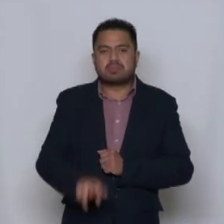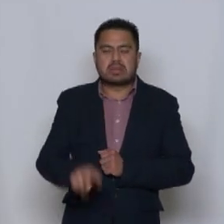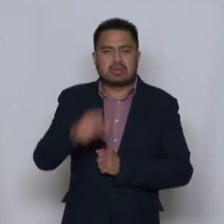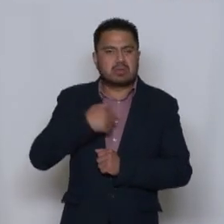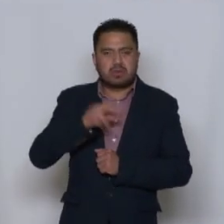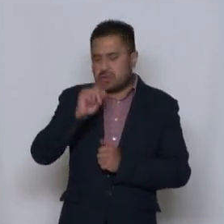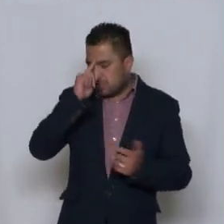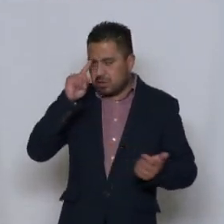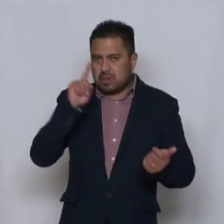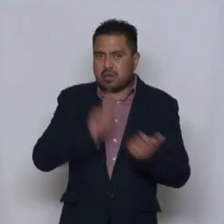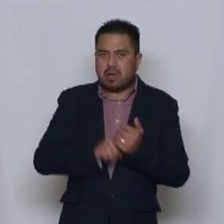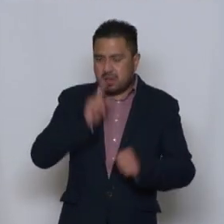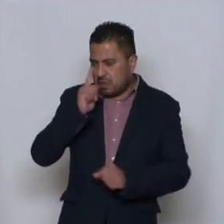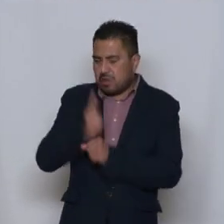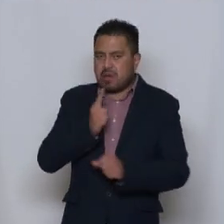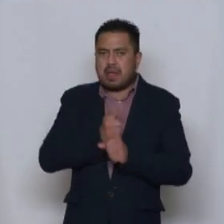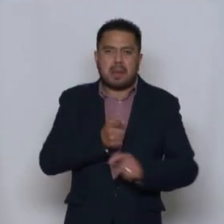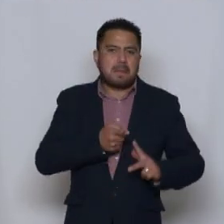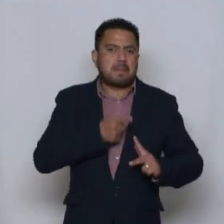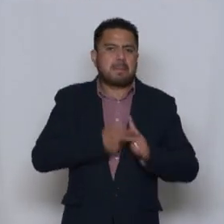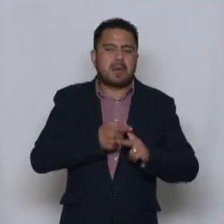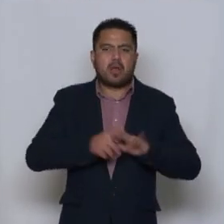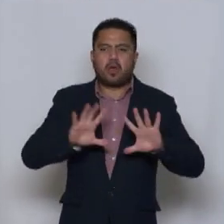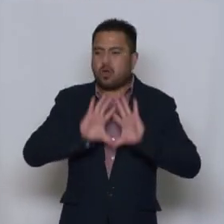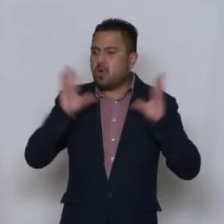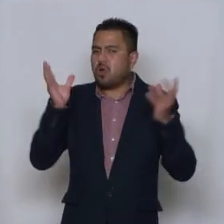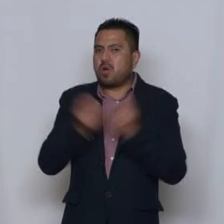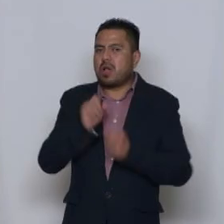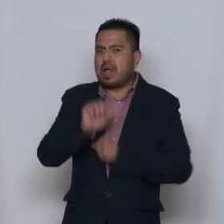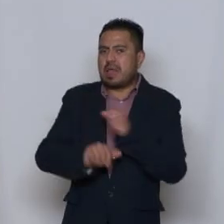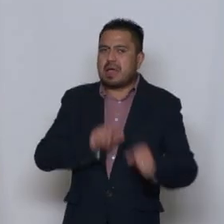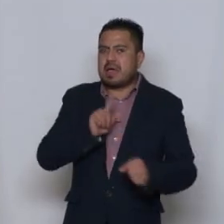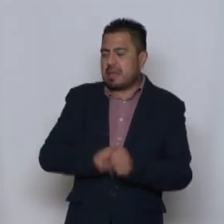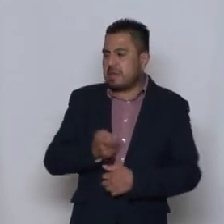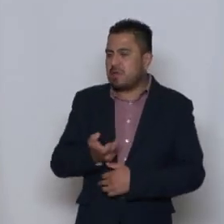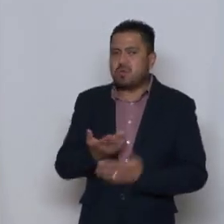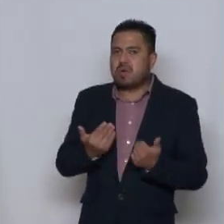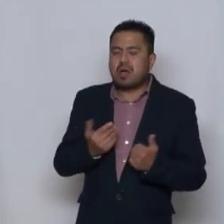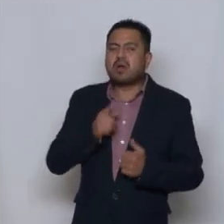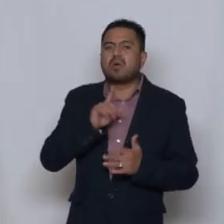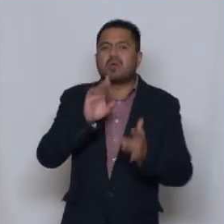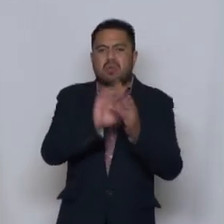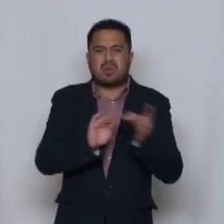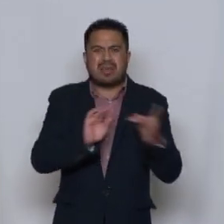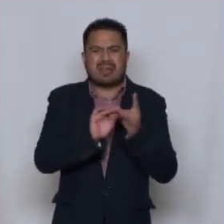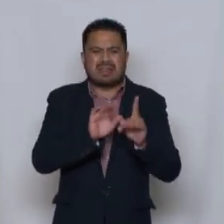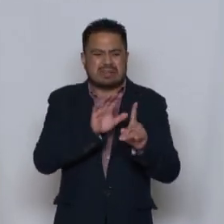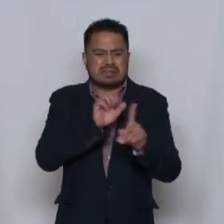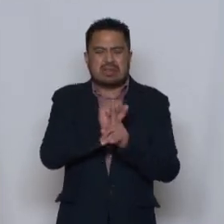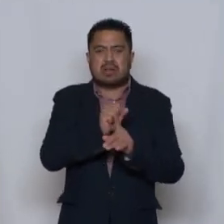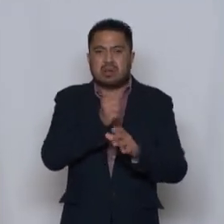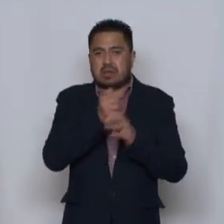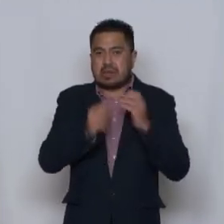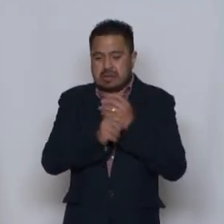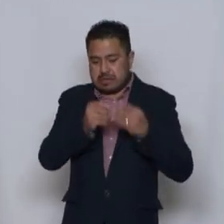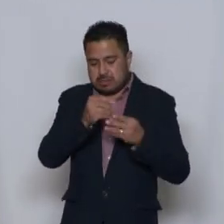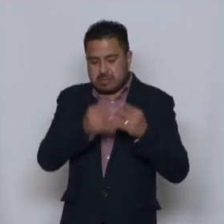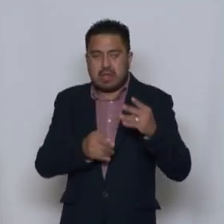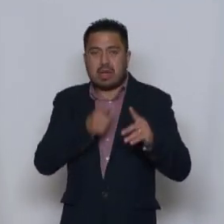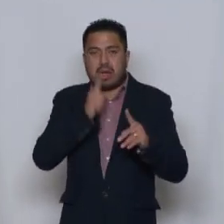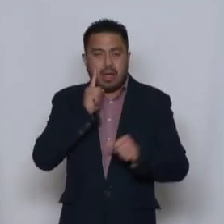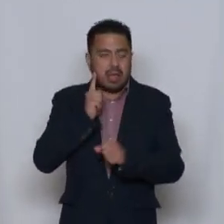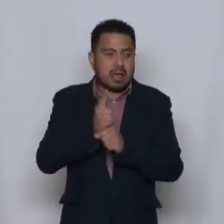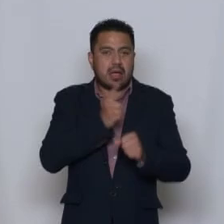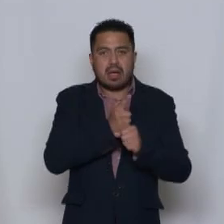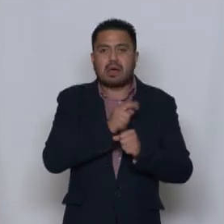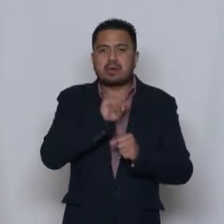creo que encuentren nada de matemáticas entre todos estos animalitos. Cuando te cuente las hazañas de uno de ellos, te darás cuenta